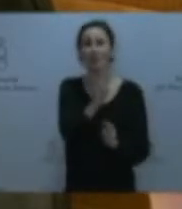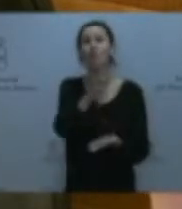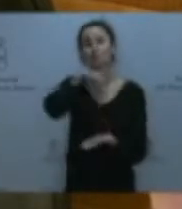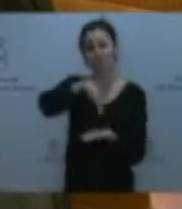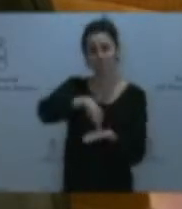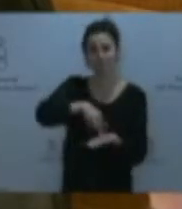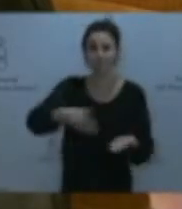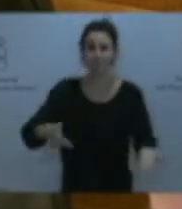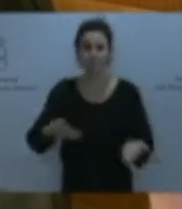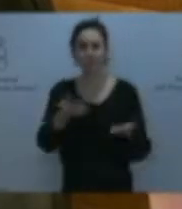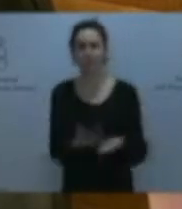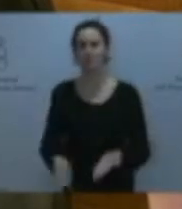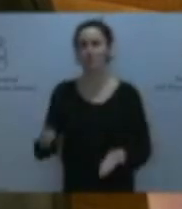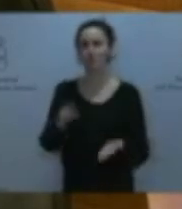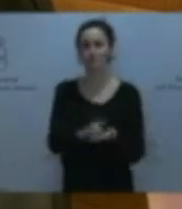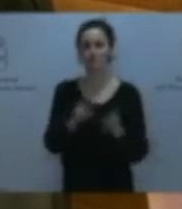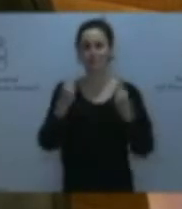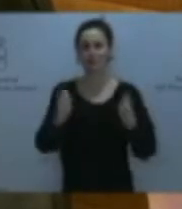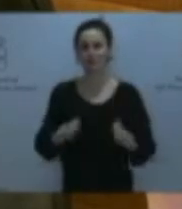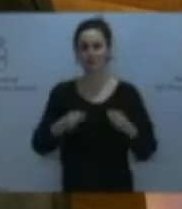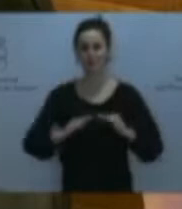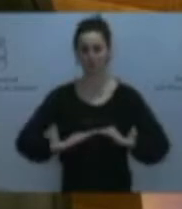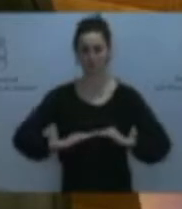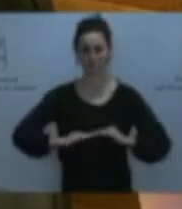allí. Se había vuelto a homogeneizar todo el fondo.